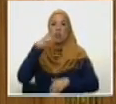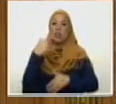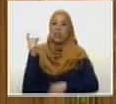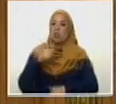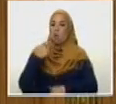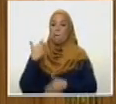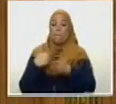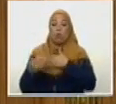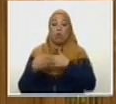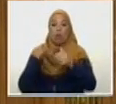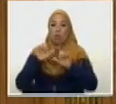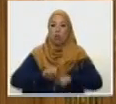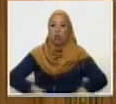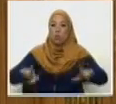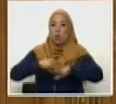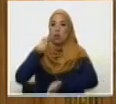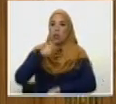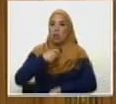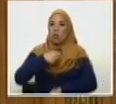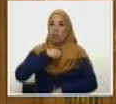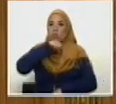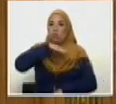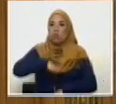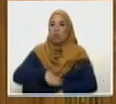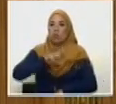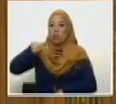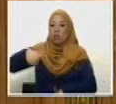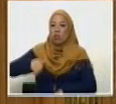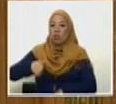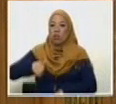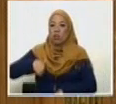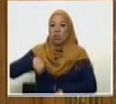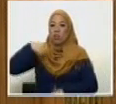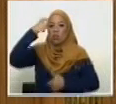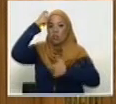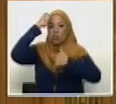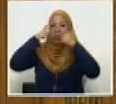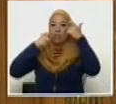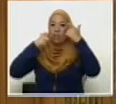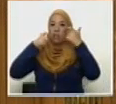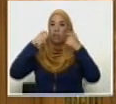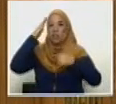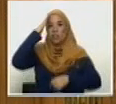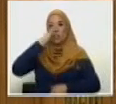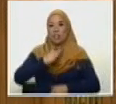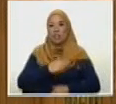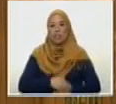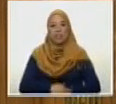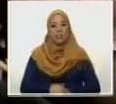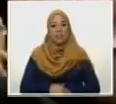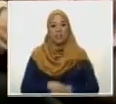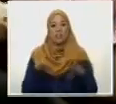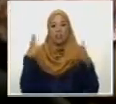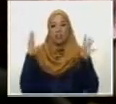sea necesario el legado de nuestro comandante cadete Hugo Chávez